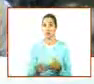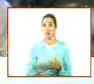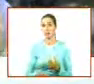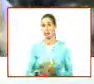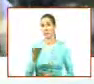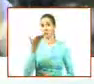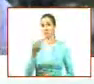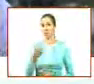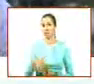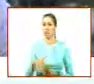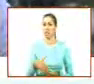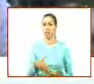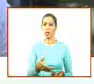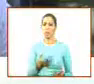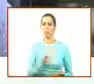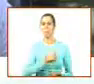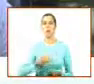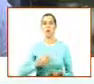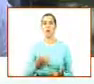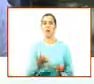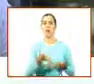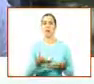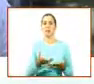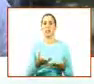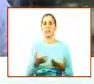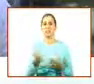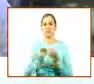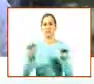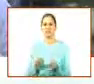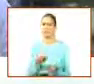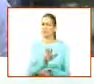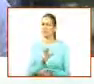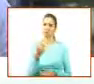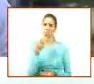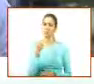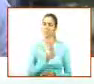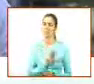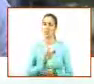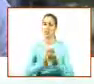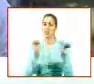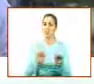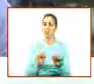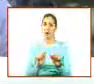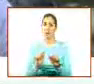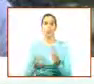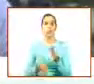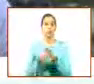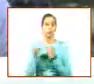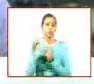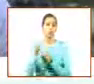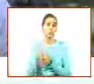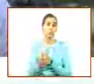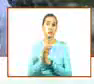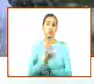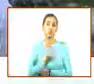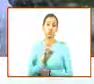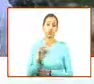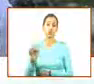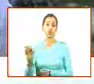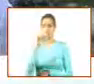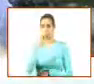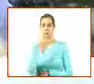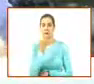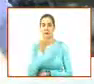capitalismo, pero se privatizan las ganancias que el mismo genera. Para el profesor Mesaros, este sistema que ha estado vigente en los últimos al menos 200 años, ya